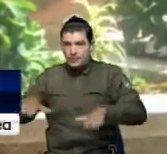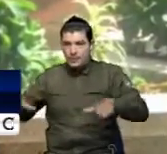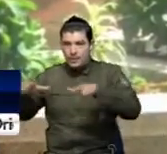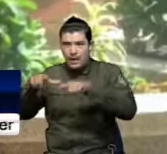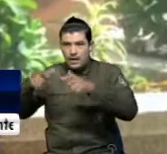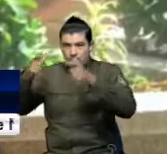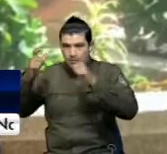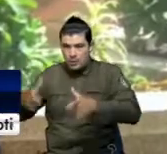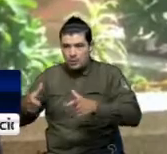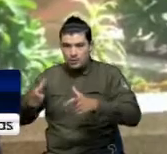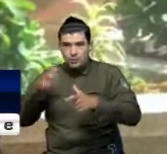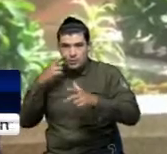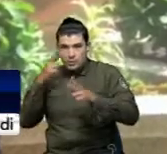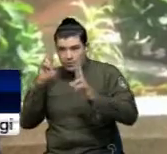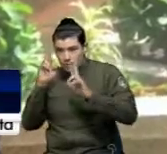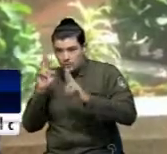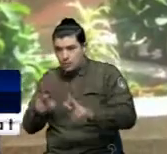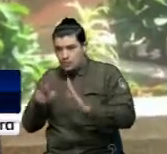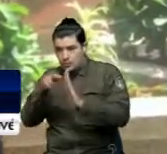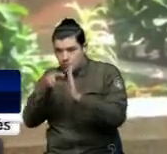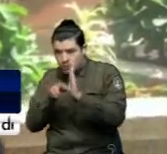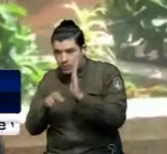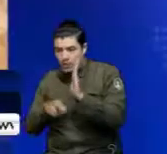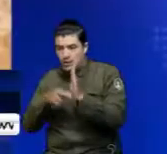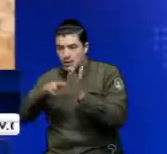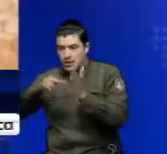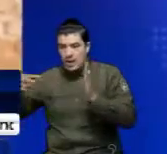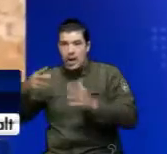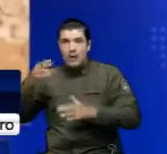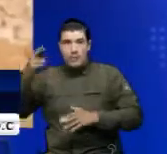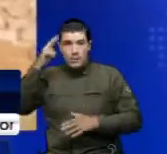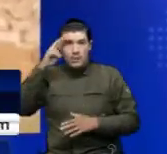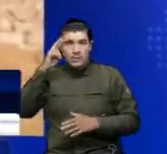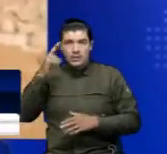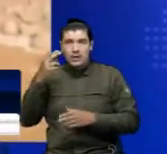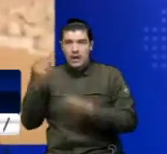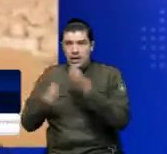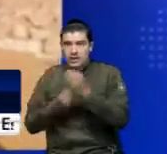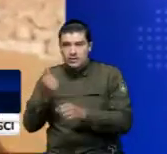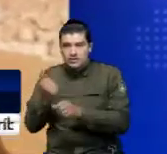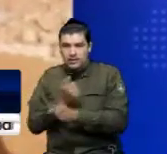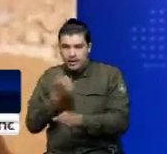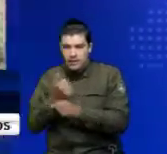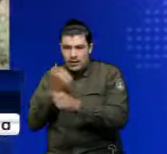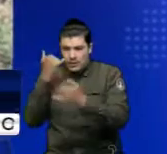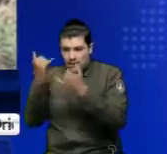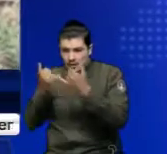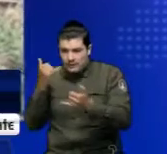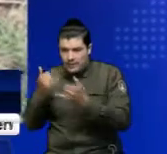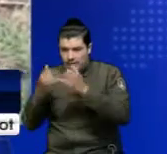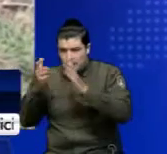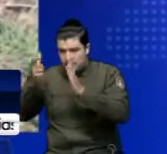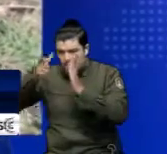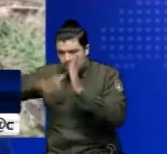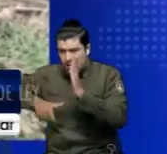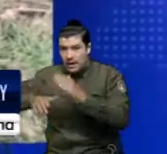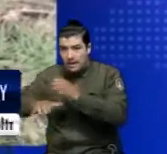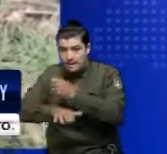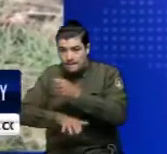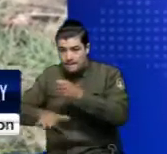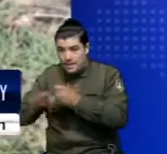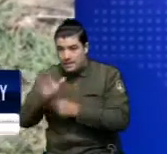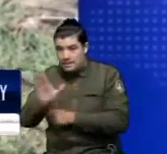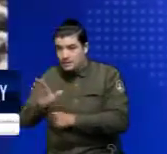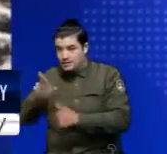seguimiento. Para esto se desarrollan labores de identificación y diagnóstico y basados en estos resultados